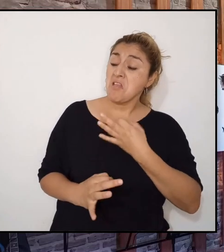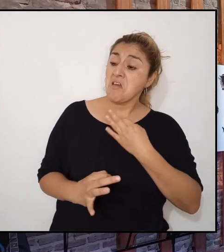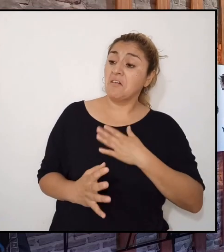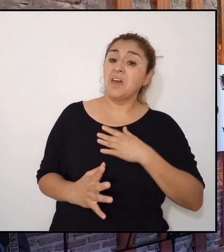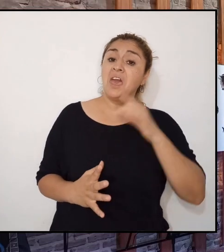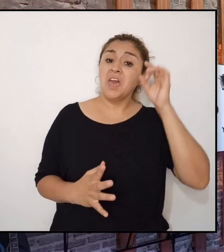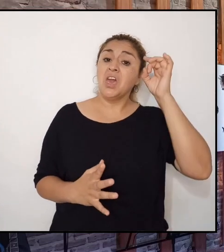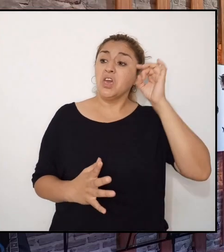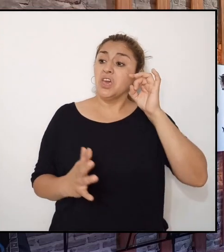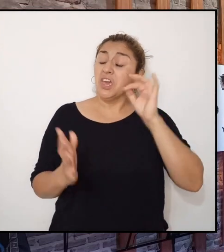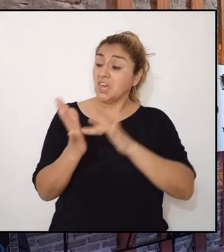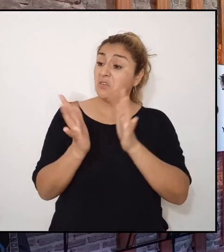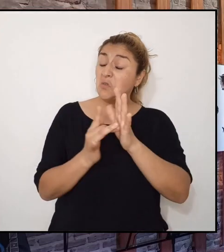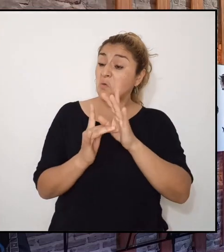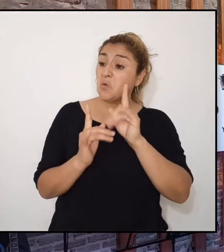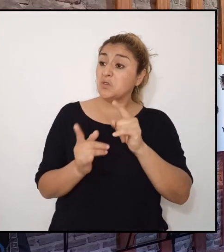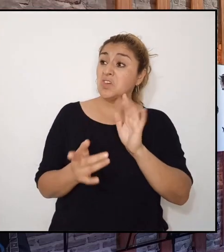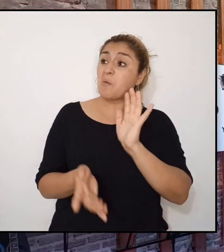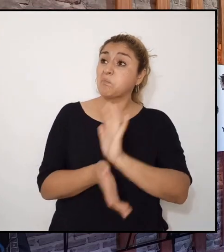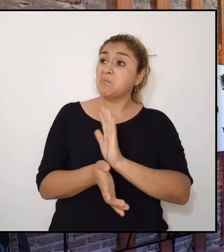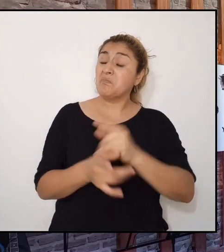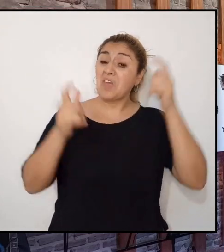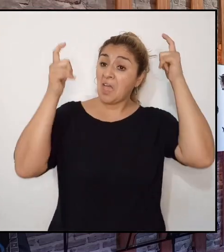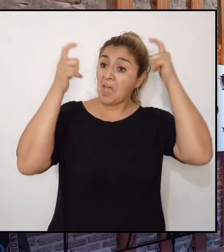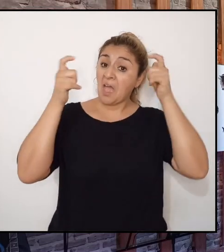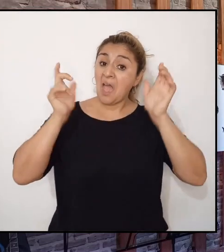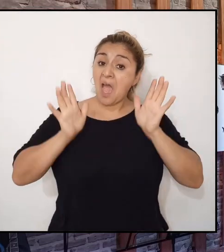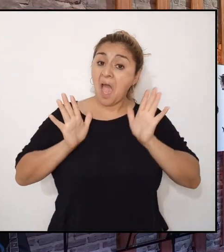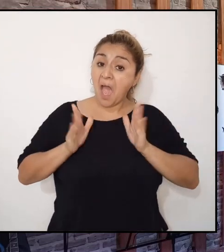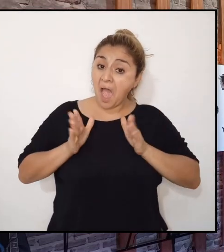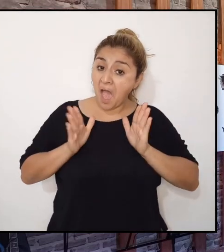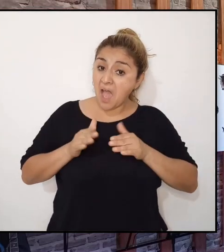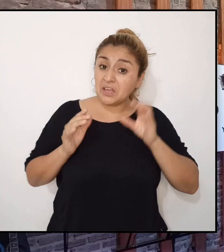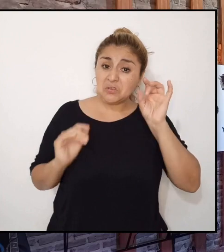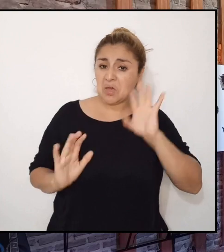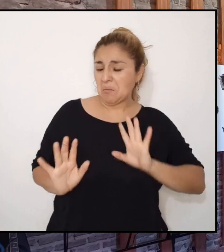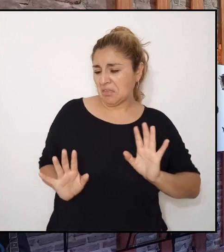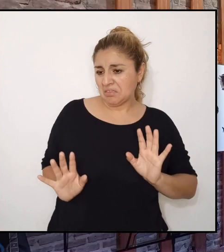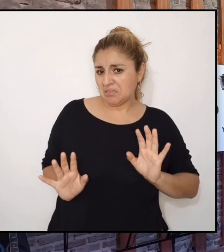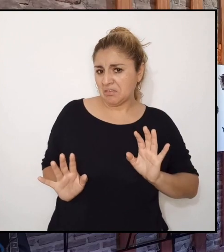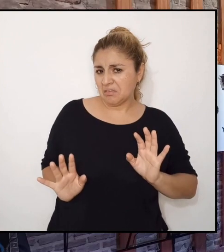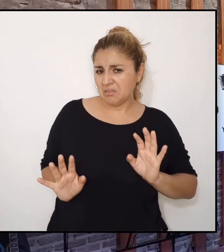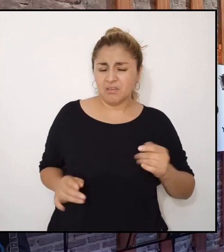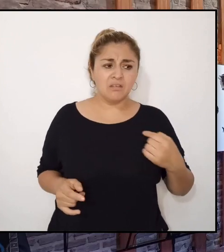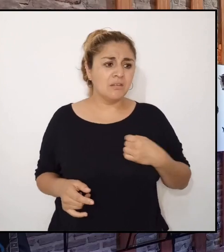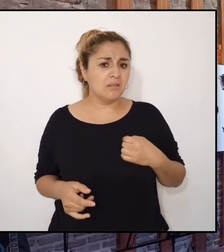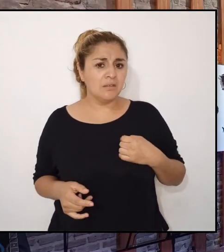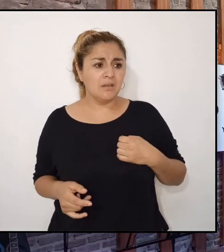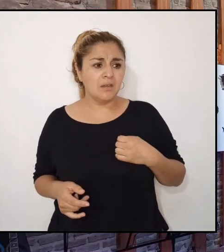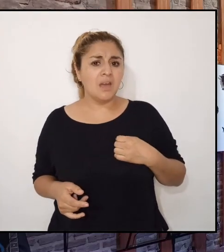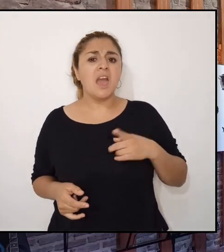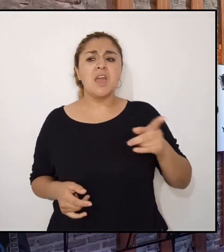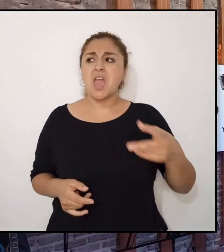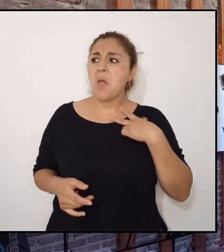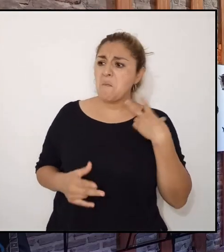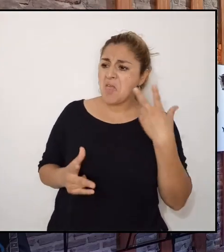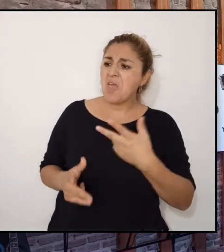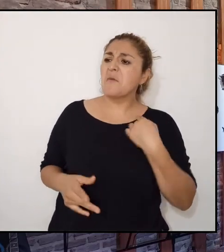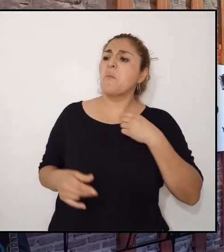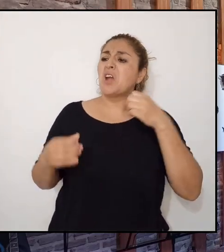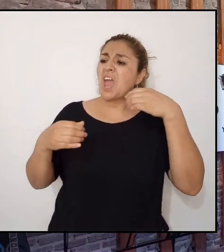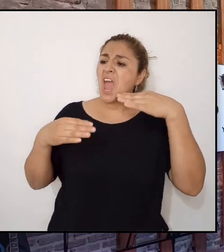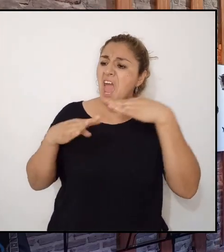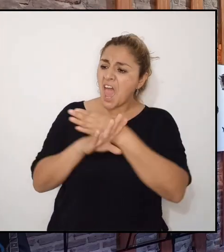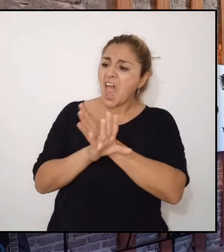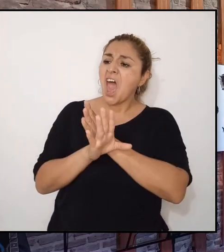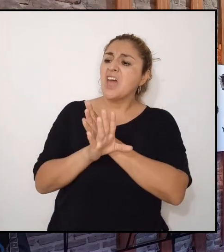Dios. Digo, pero mira que en la Biblia dice, no, pero tu Biblia está mal, porque fue traducida del griego, dice. Le digo,